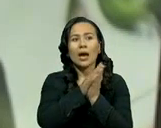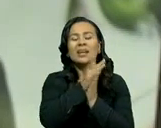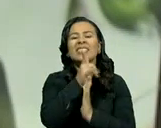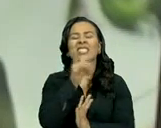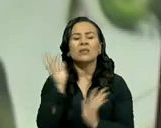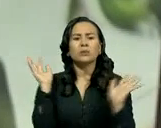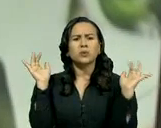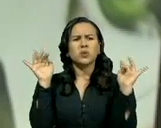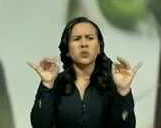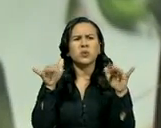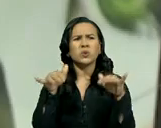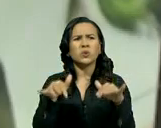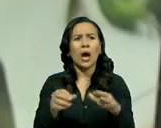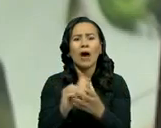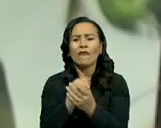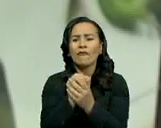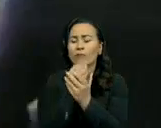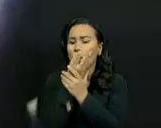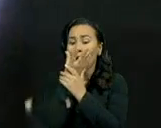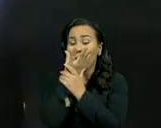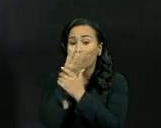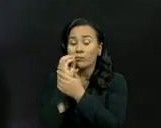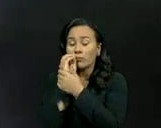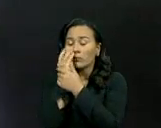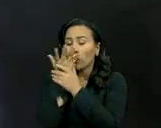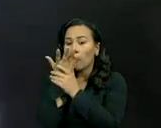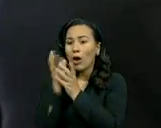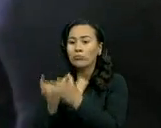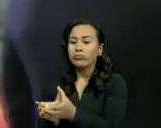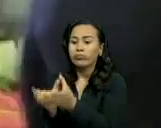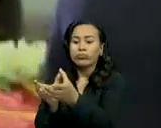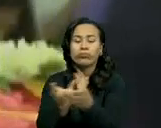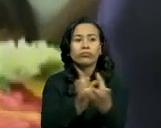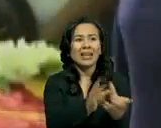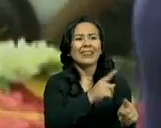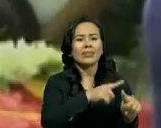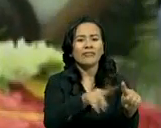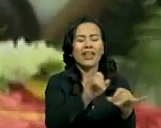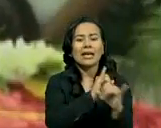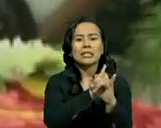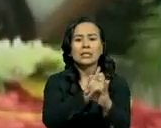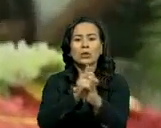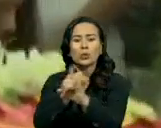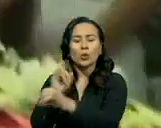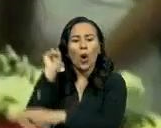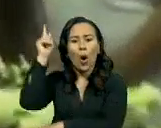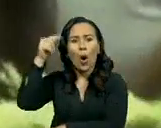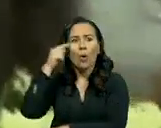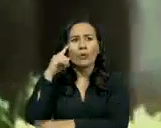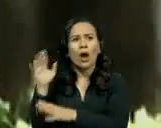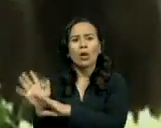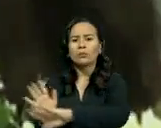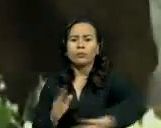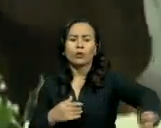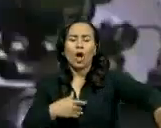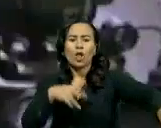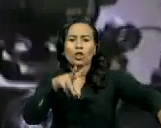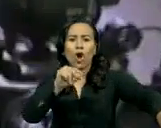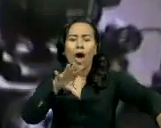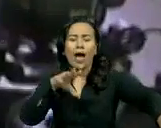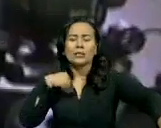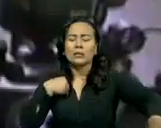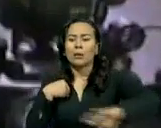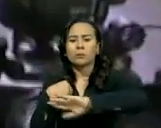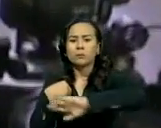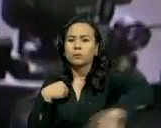cientos de arreglos florales. Sin embargo, los que provenían de instituciones estatales fueron rechazados. La